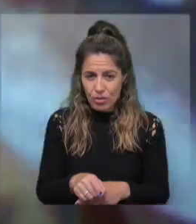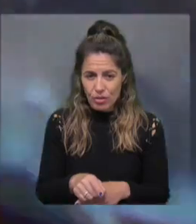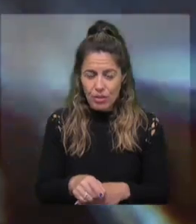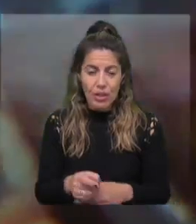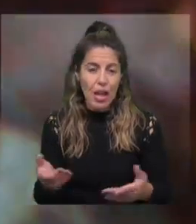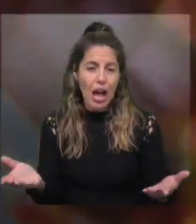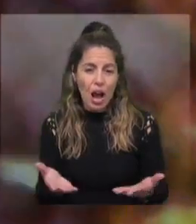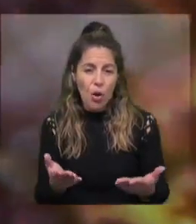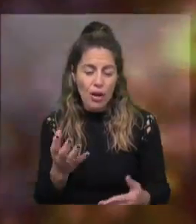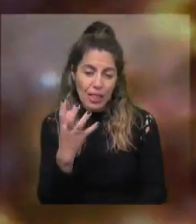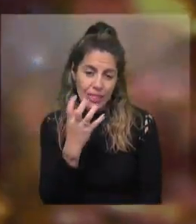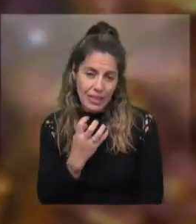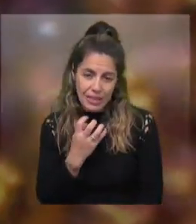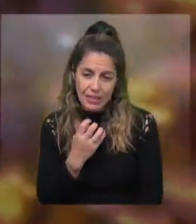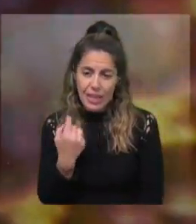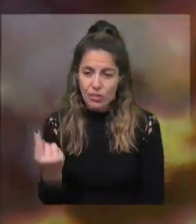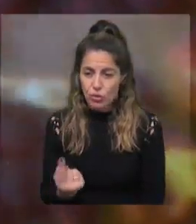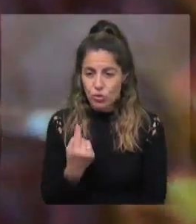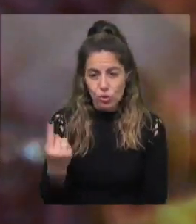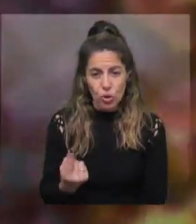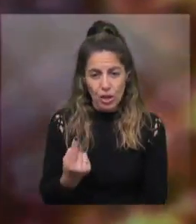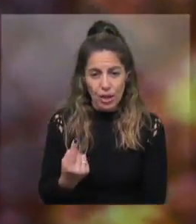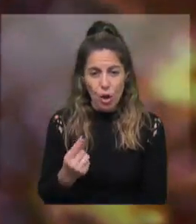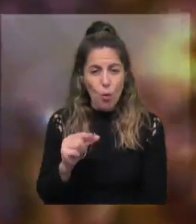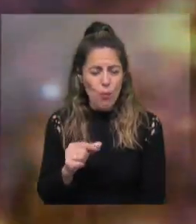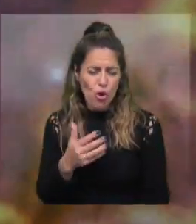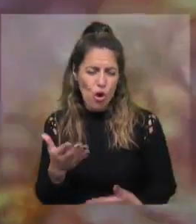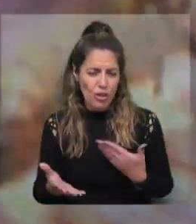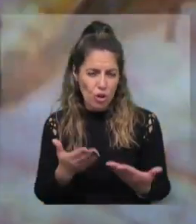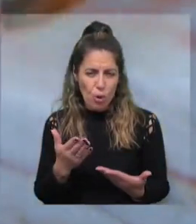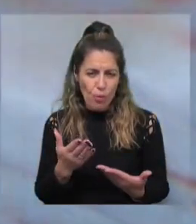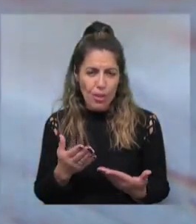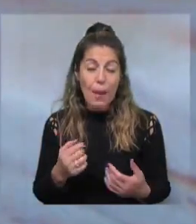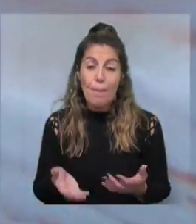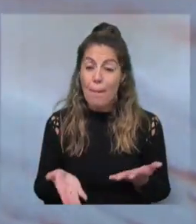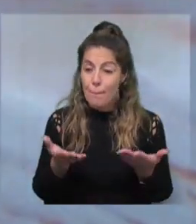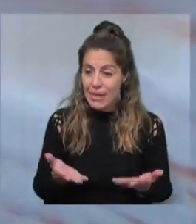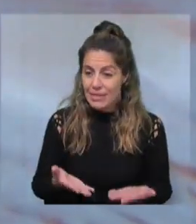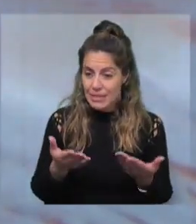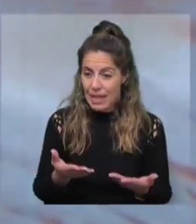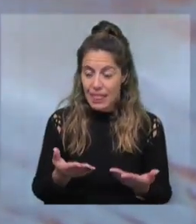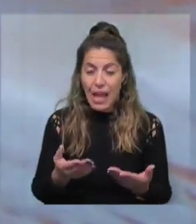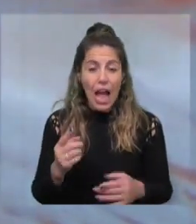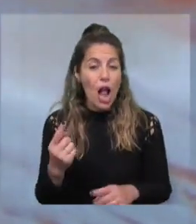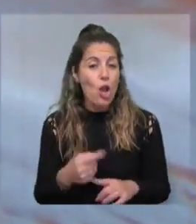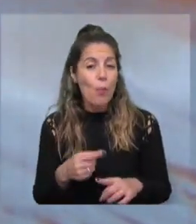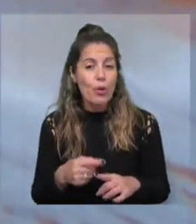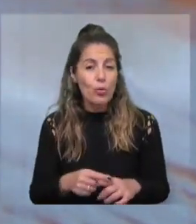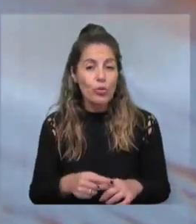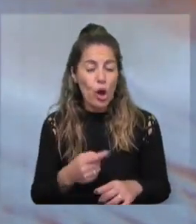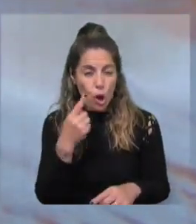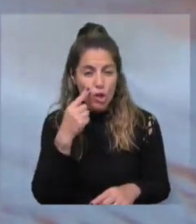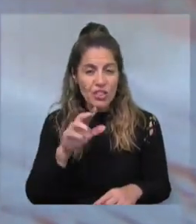Ahora estaba triste, sola, un poco incómoda y también un poco más pesada. Pero a los minutos conocí a Felipe